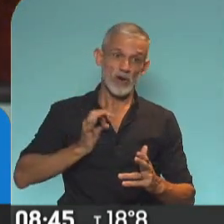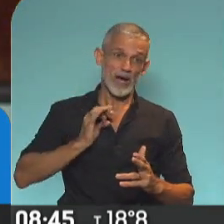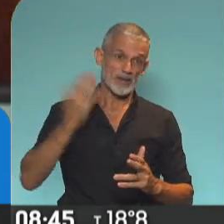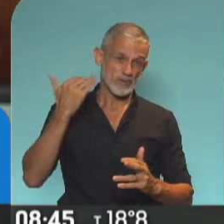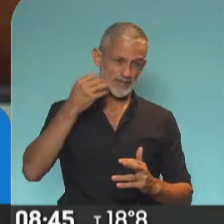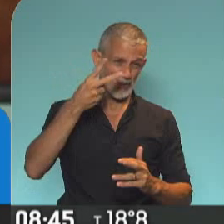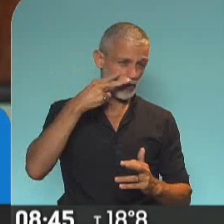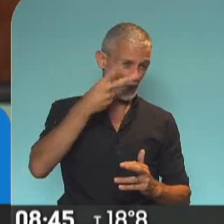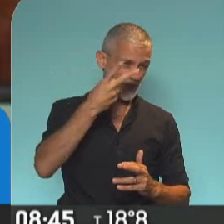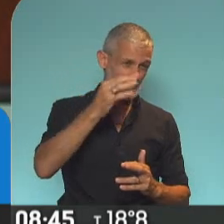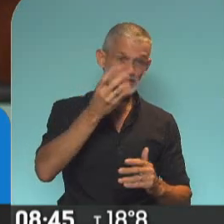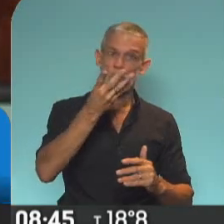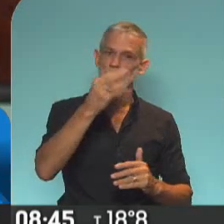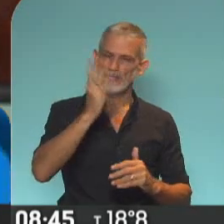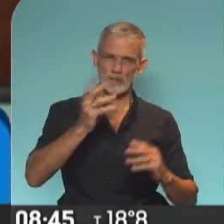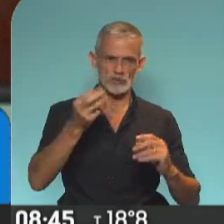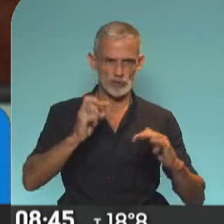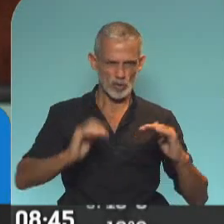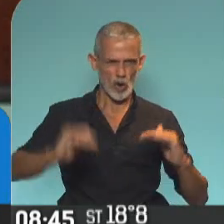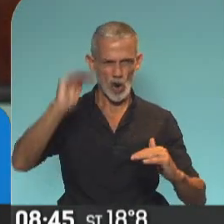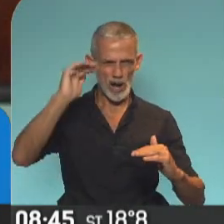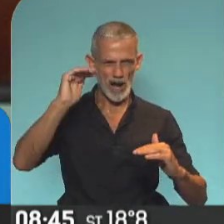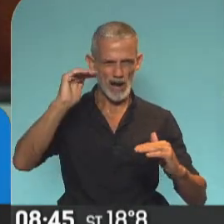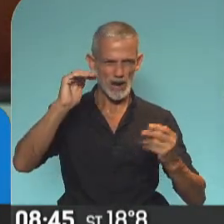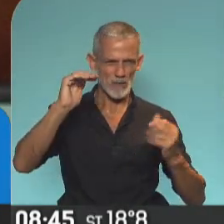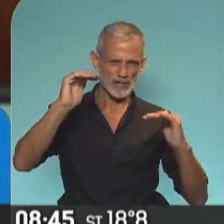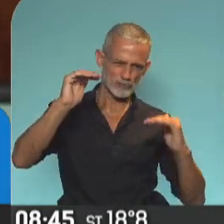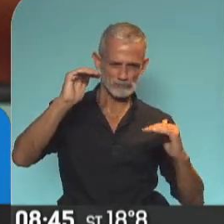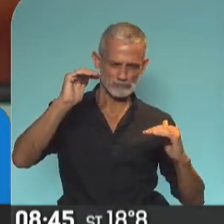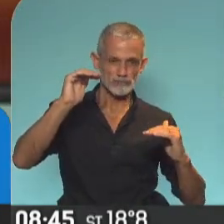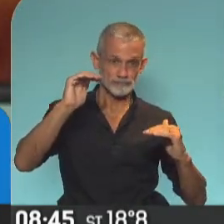a entrar a un programa más amplio de Secretaría de Comercio en donde se